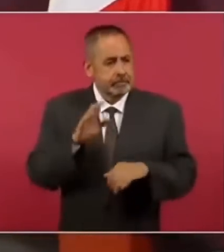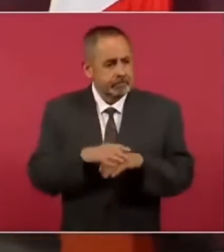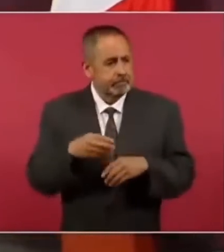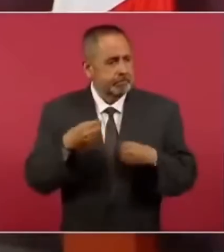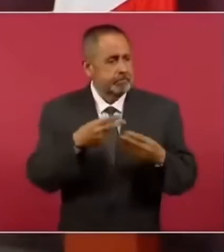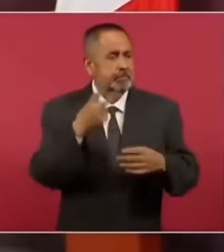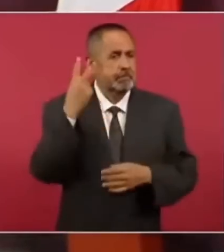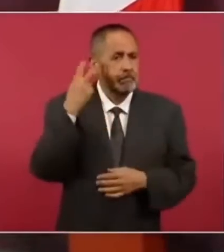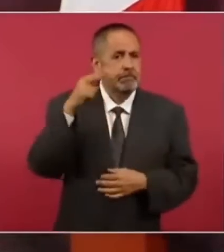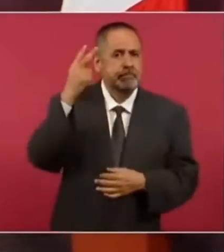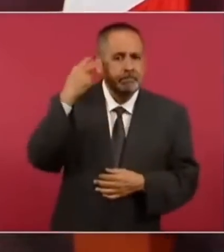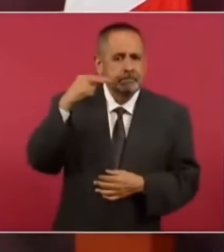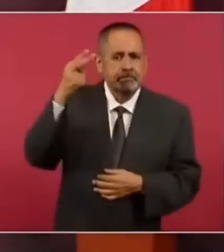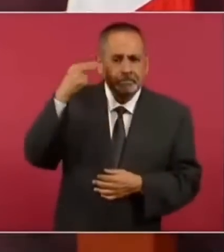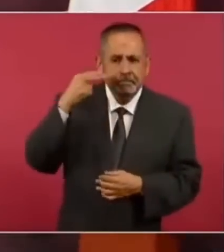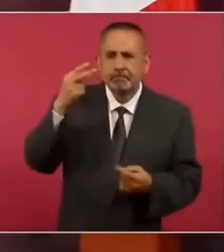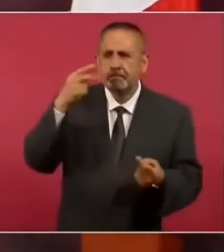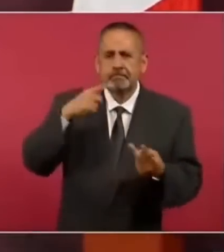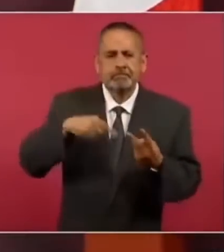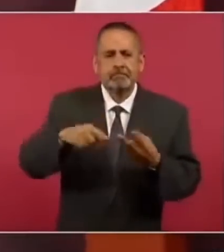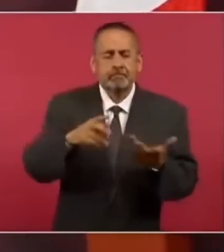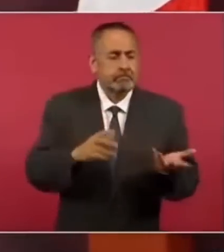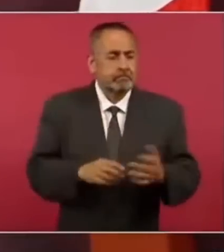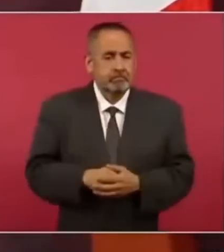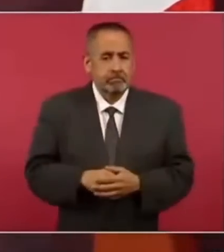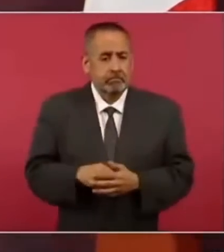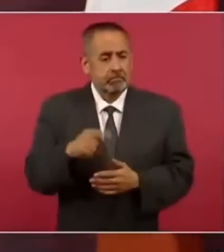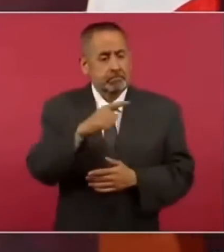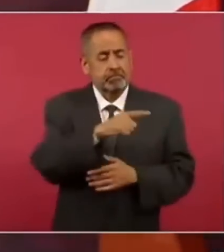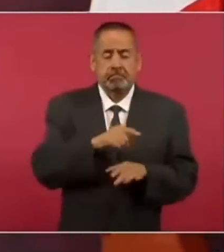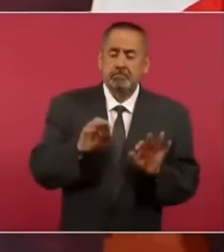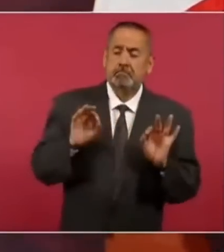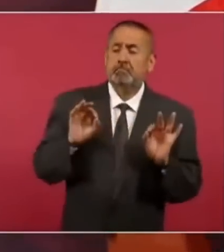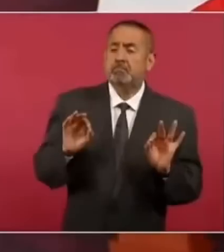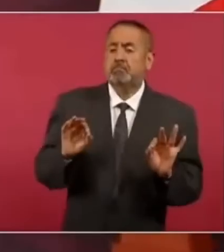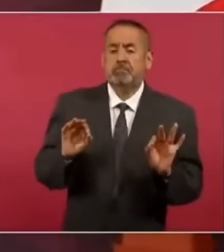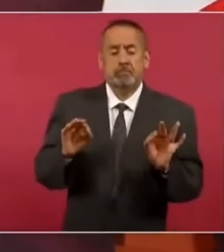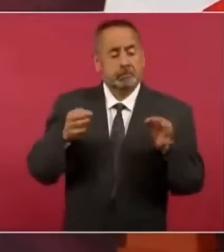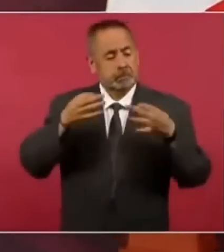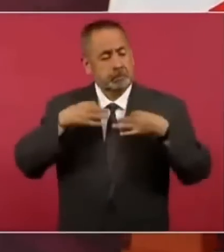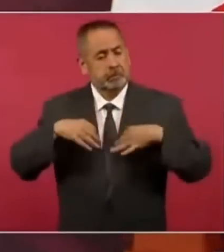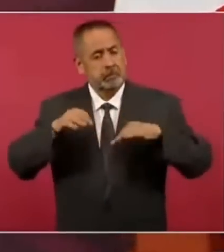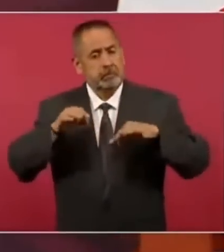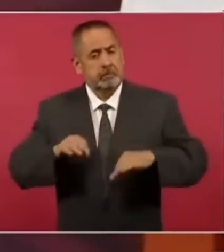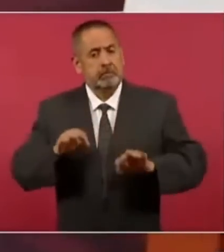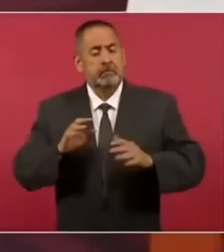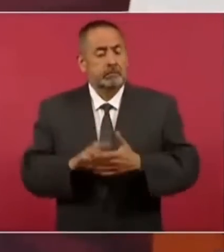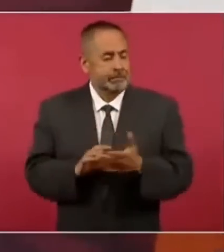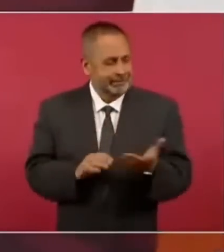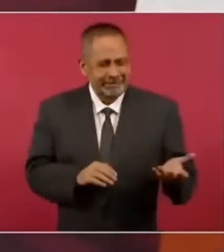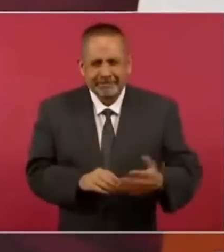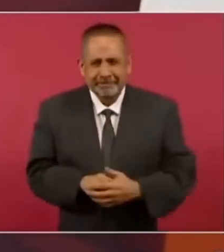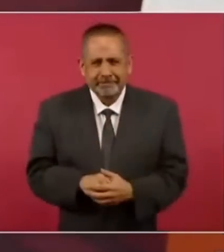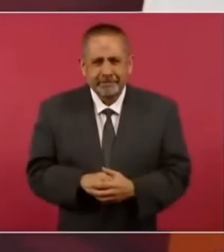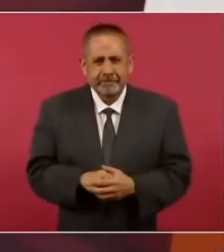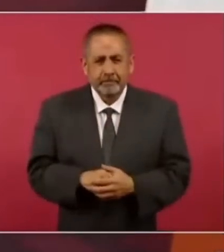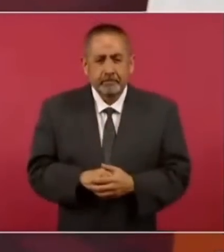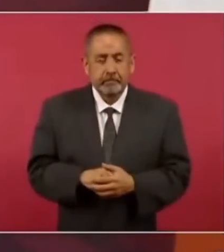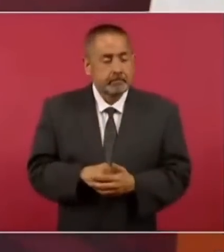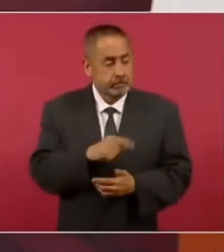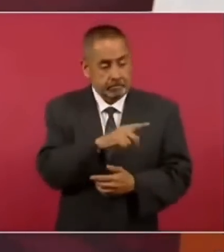viáticos, y ni se despeinan. Esos llegan a